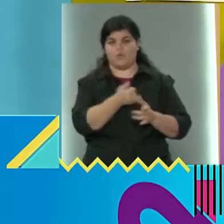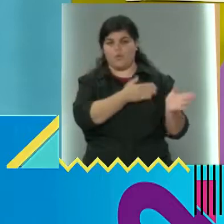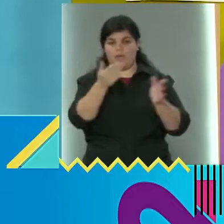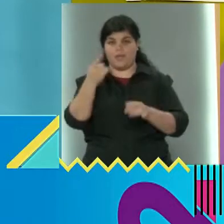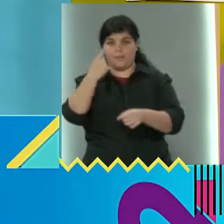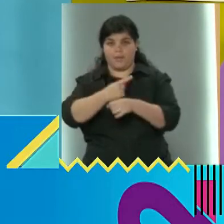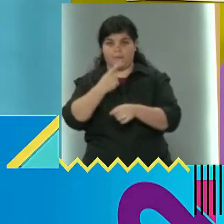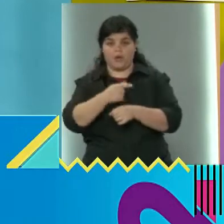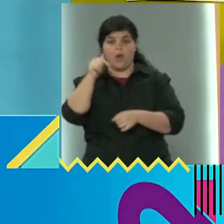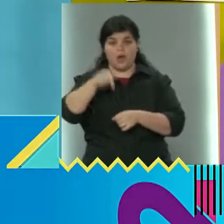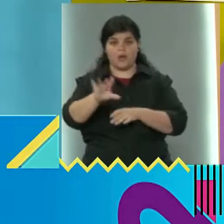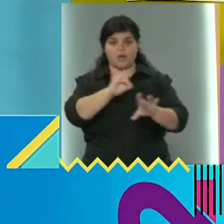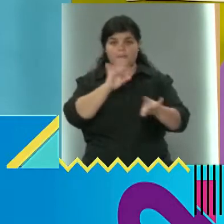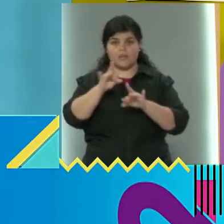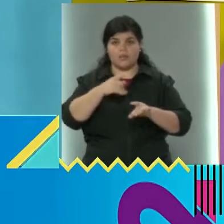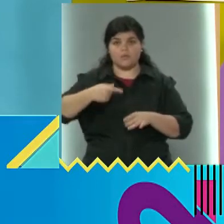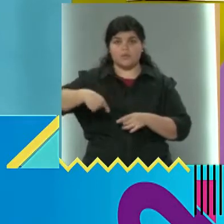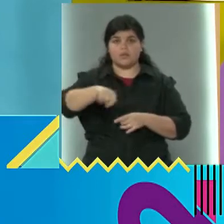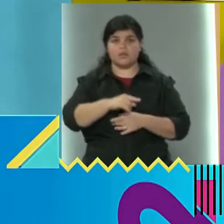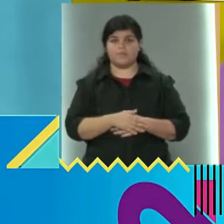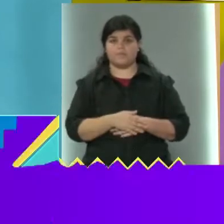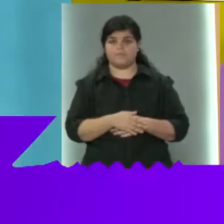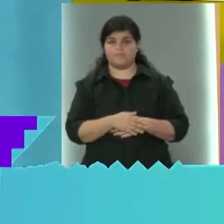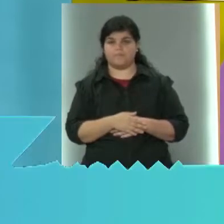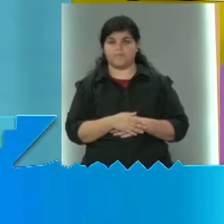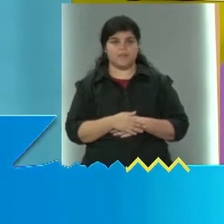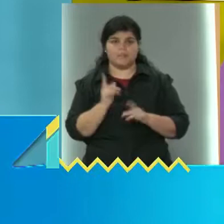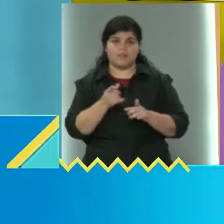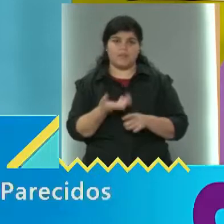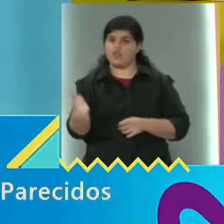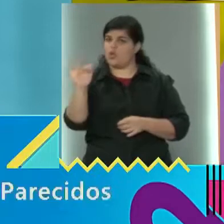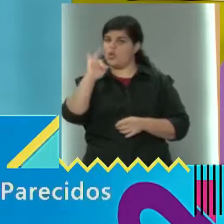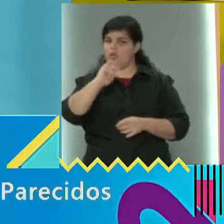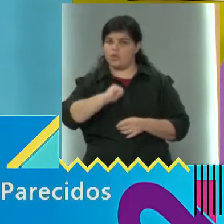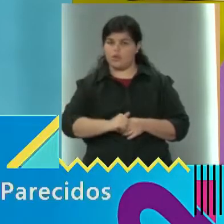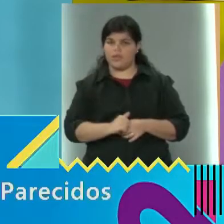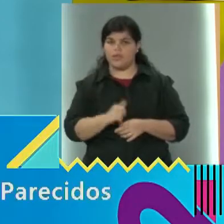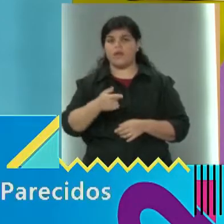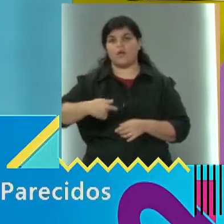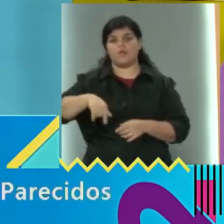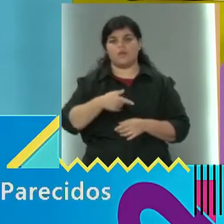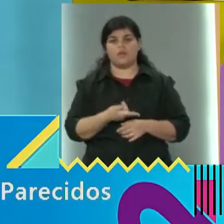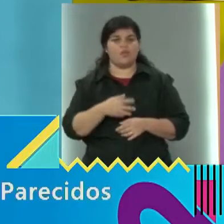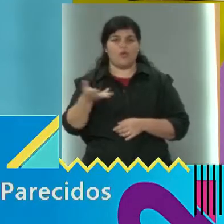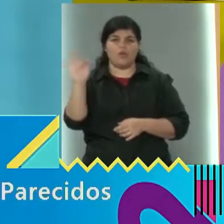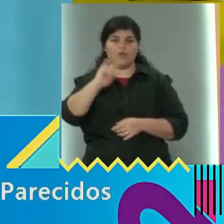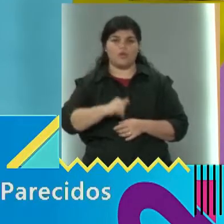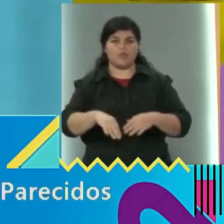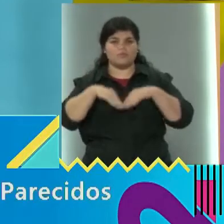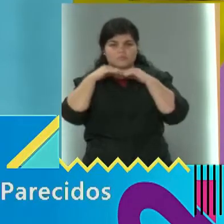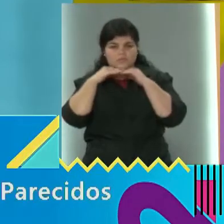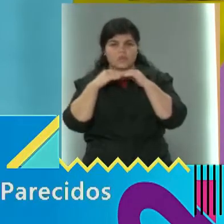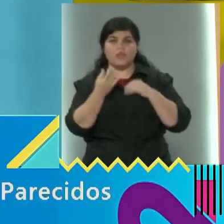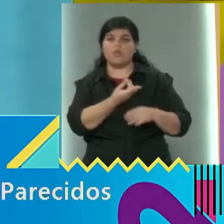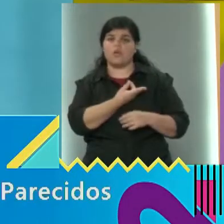bloque. Los vamos a invitar a ustedes a que participen de este tema, como lo pedimos todos los días, que estén presentes en los debates del día a día, en nuestras redes sociales.